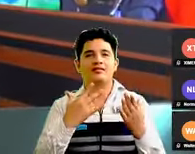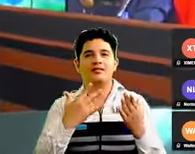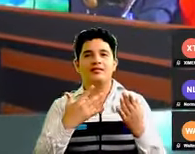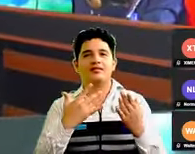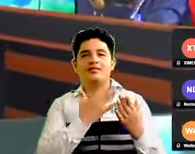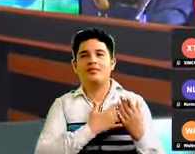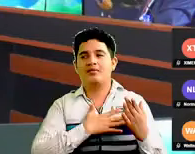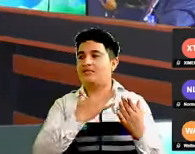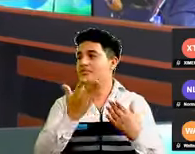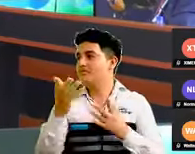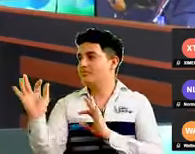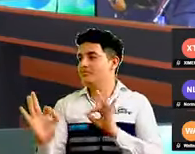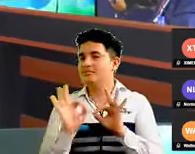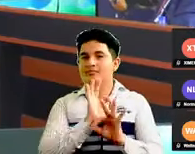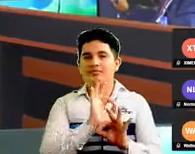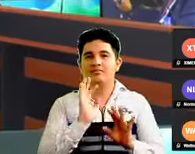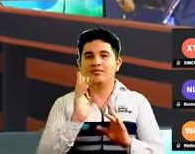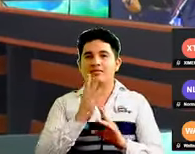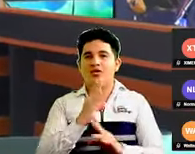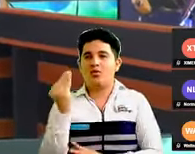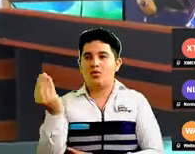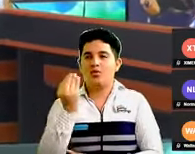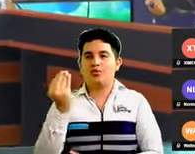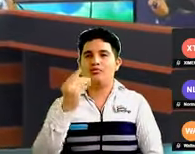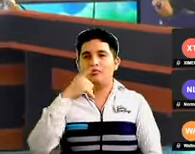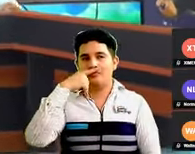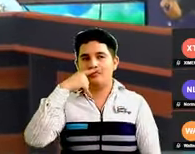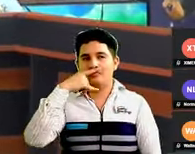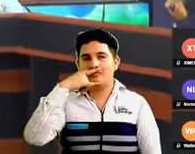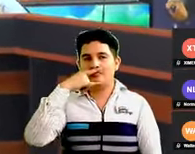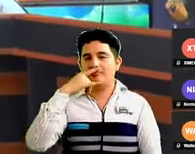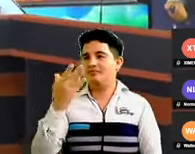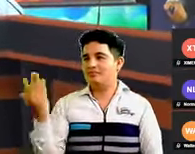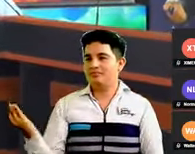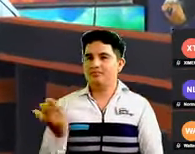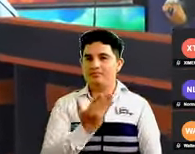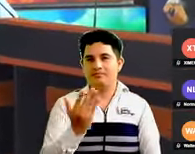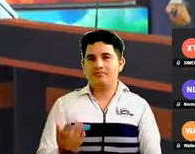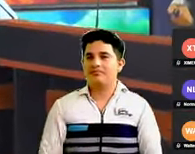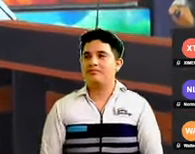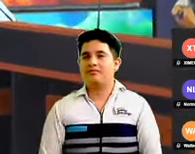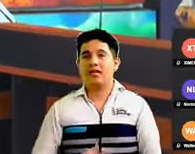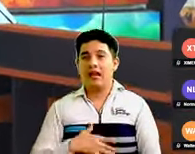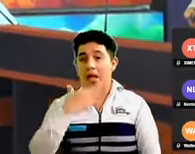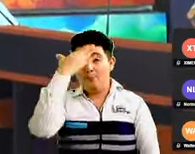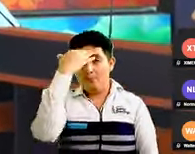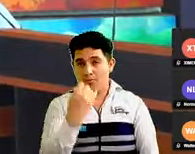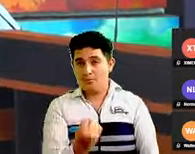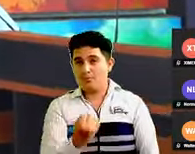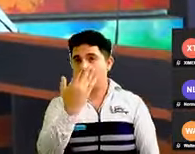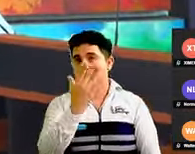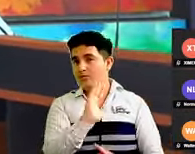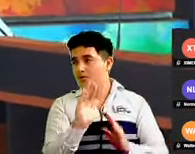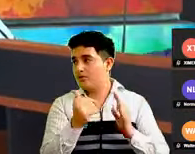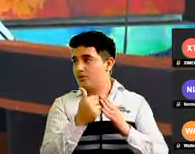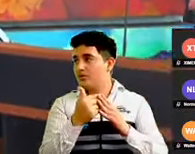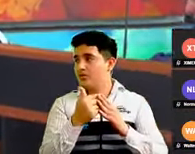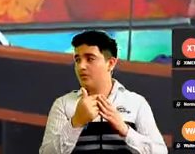como digno representante de nuestros jóvenes y nuestros niños. Muy buenos días,